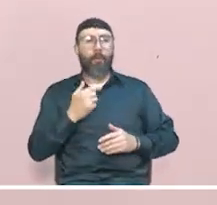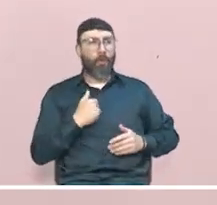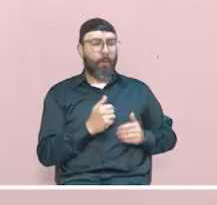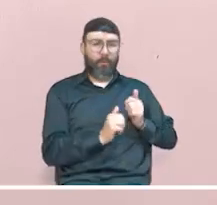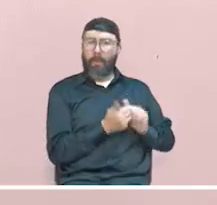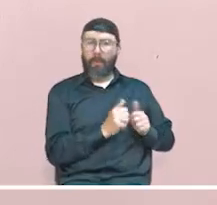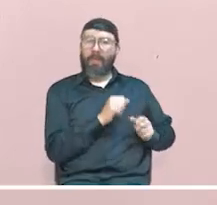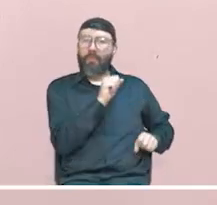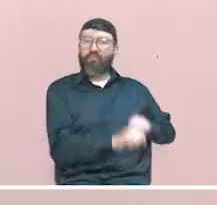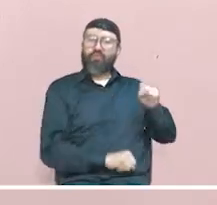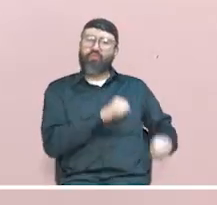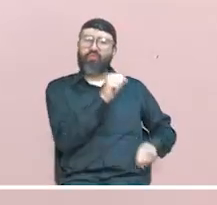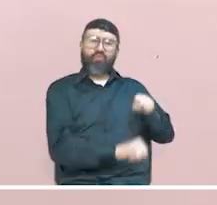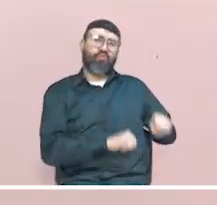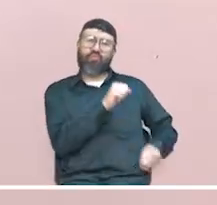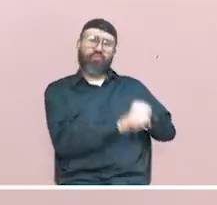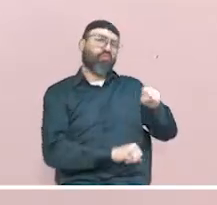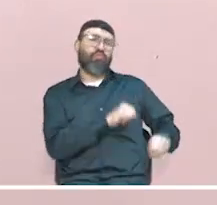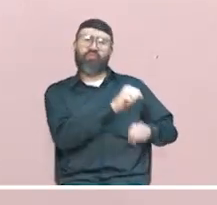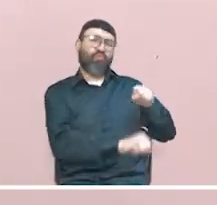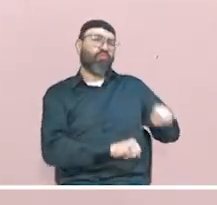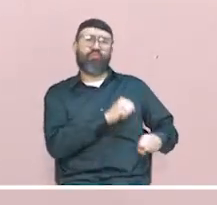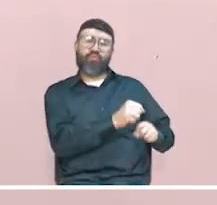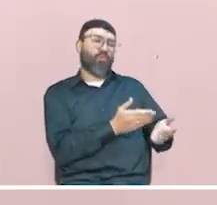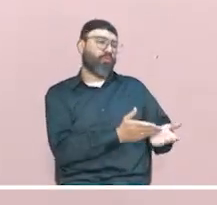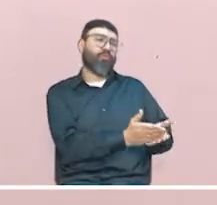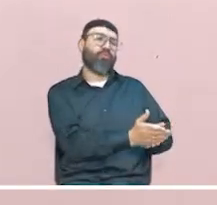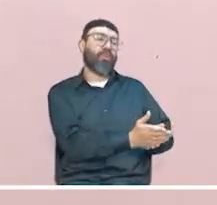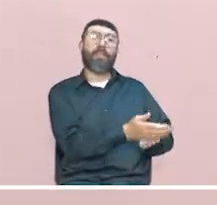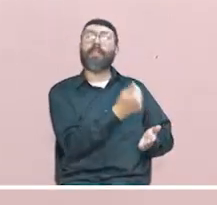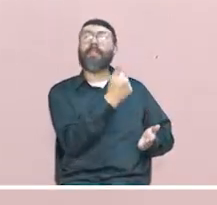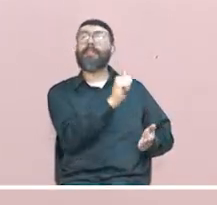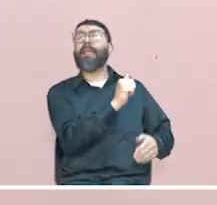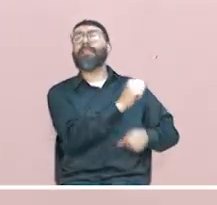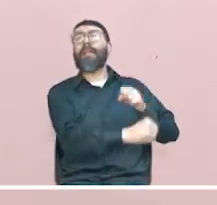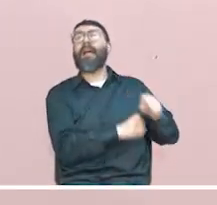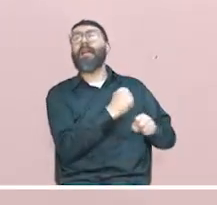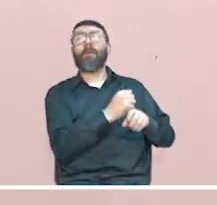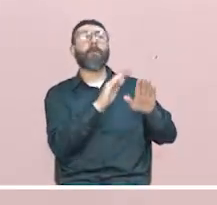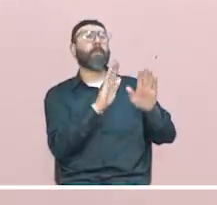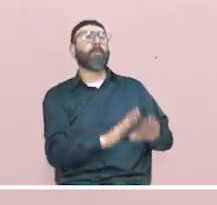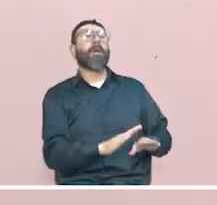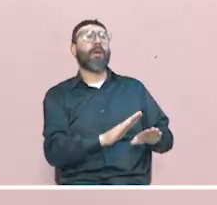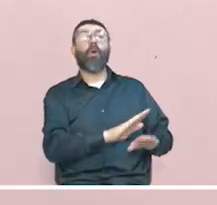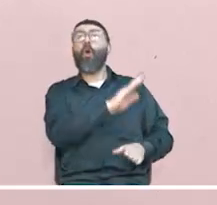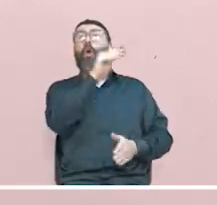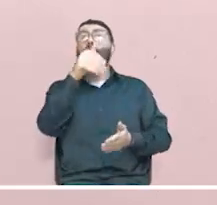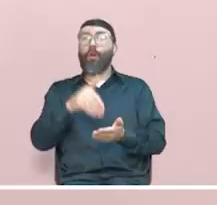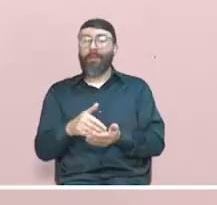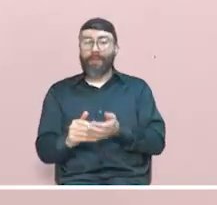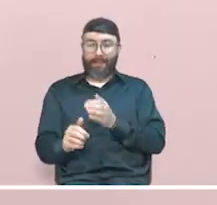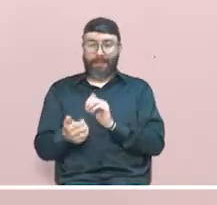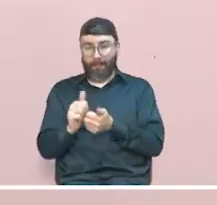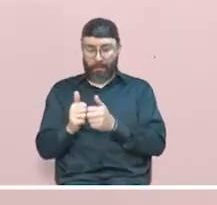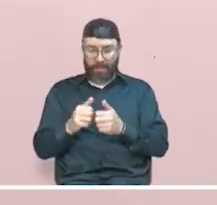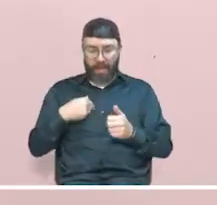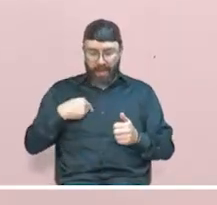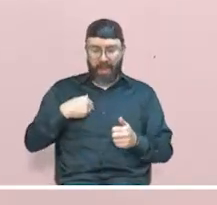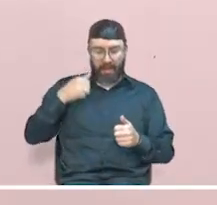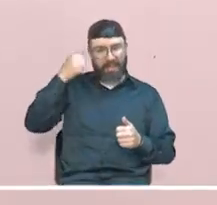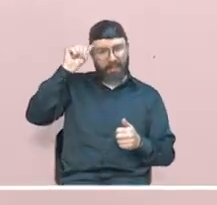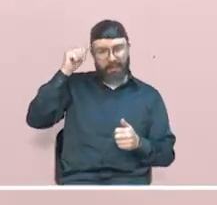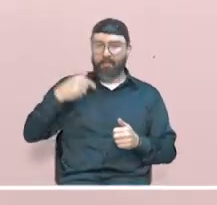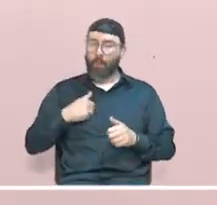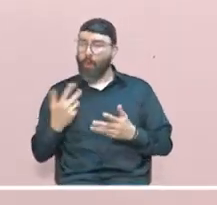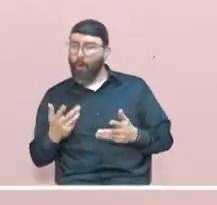probablemente dentro de 10 años, si abandoné la bicicleta, vuelvo y retomo la bicicleta, me voy a acordar, tengo la técnica del ciclismo